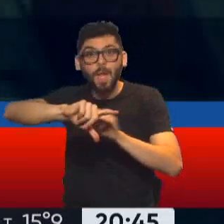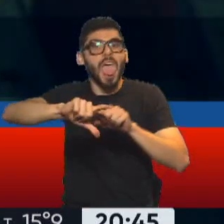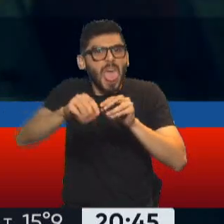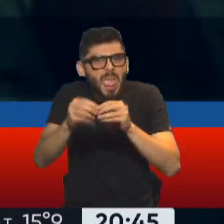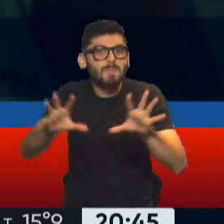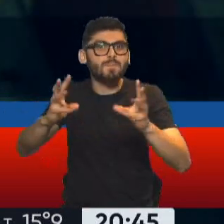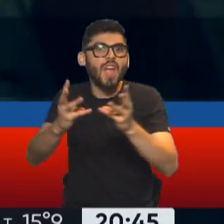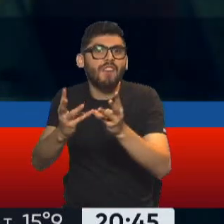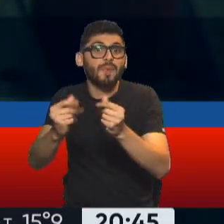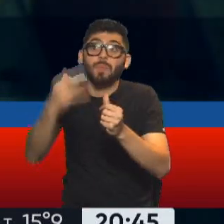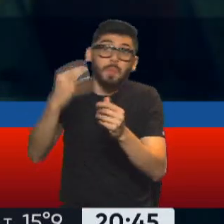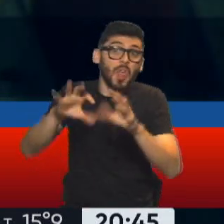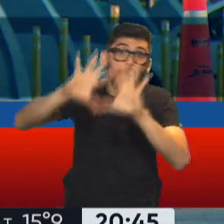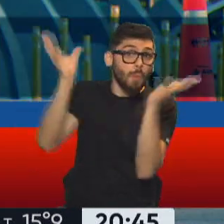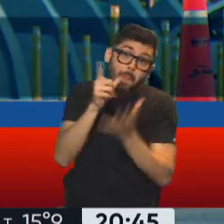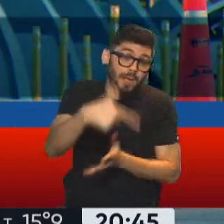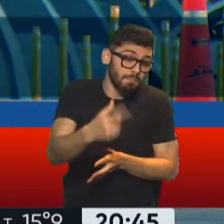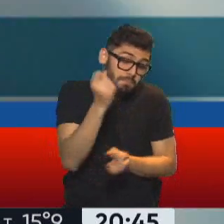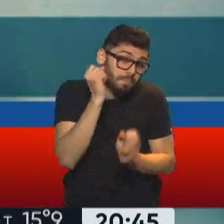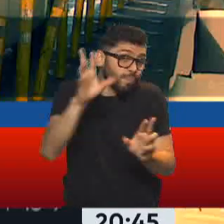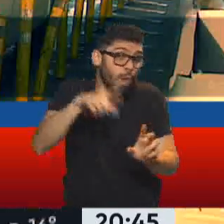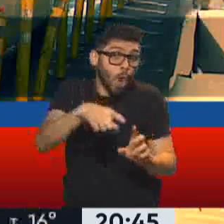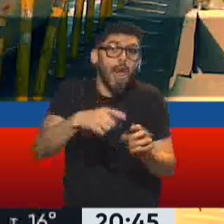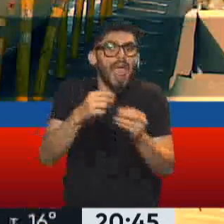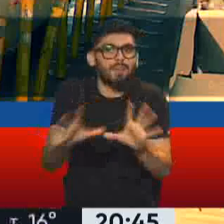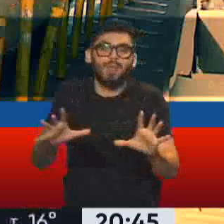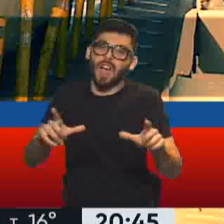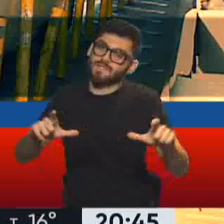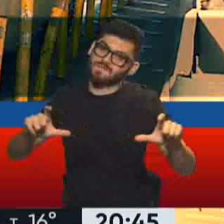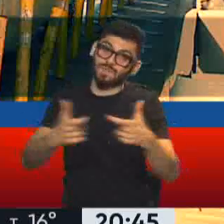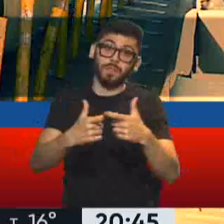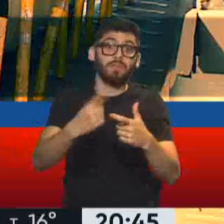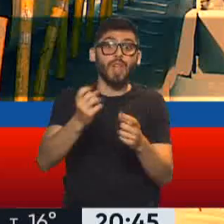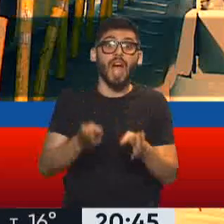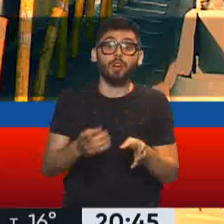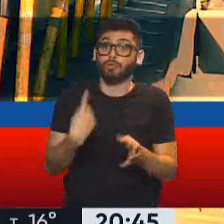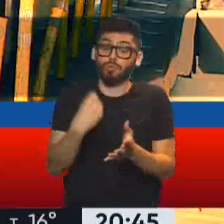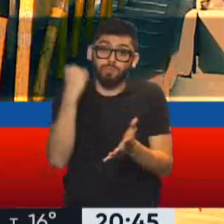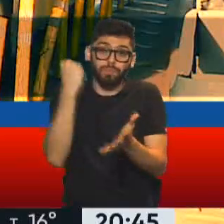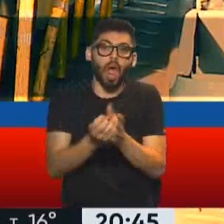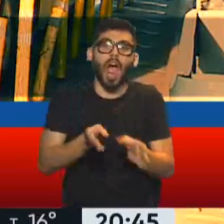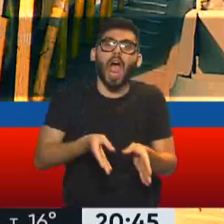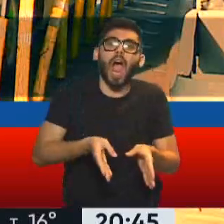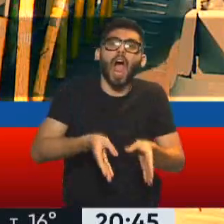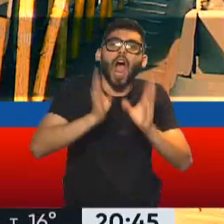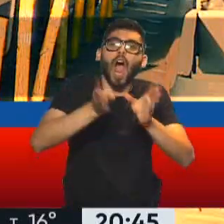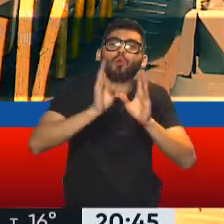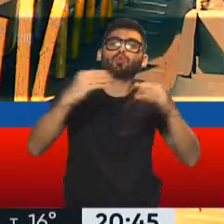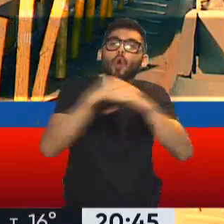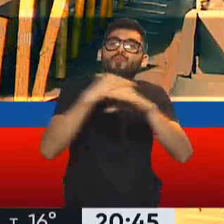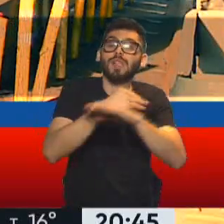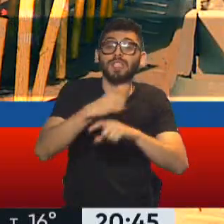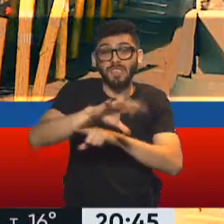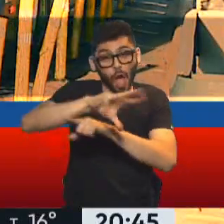en el planeta Tierra. Las autopistas del Curro, que así bautizamos en su momento la investigación que iniciamos